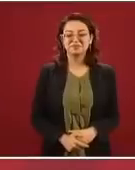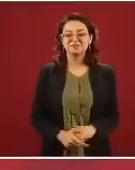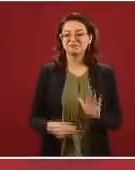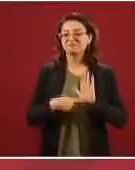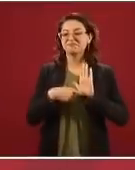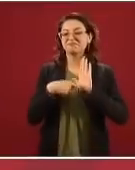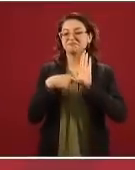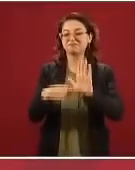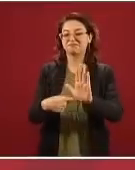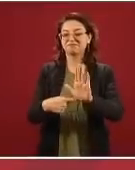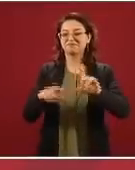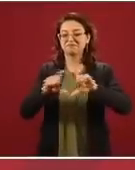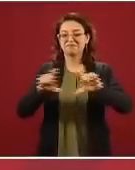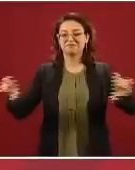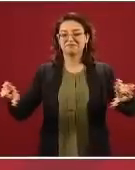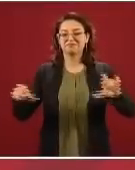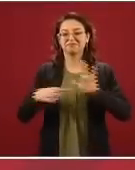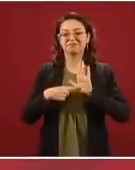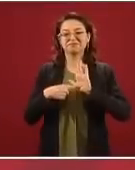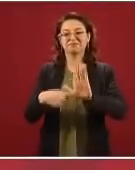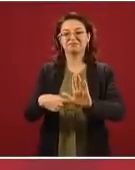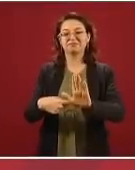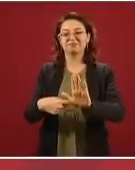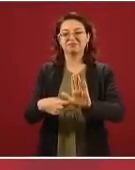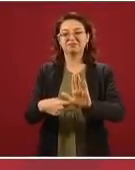Les produzca,